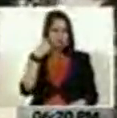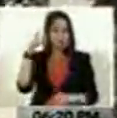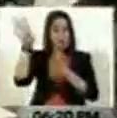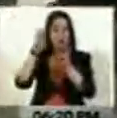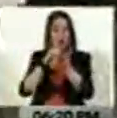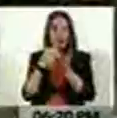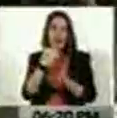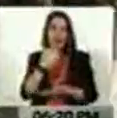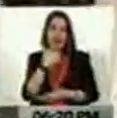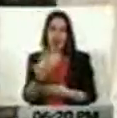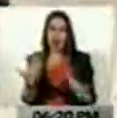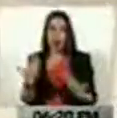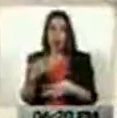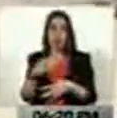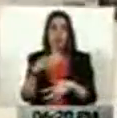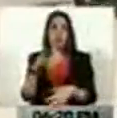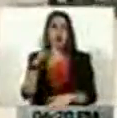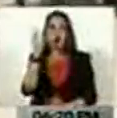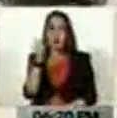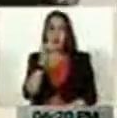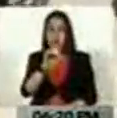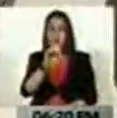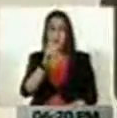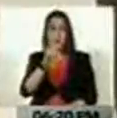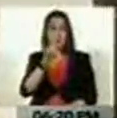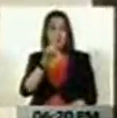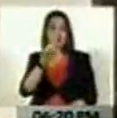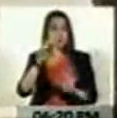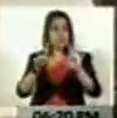teniente Viva Murillo y el número de cuadrante es el